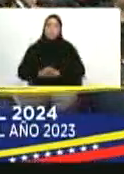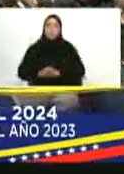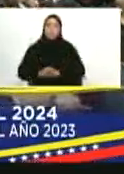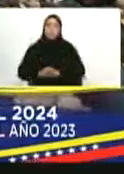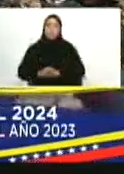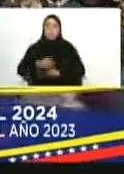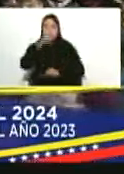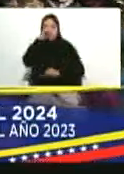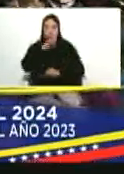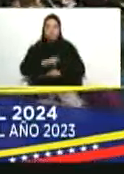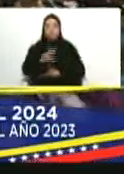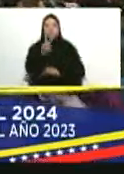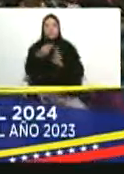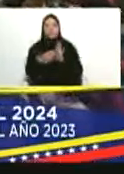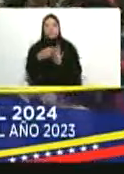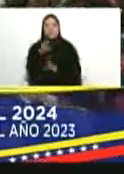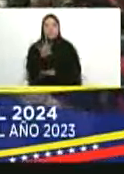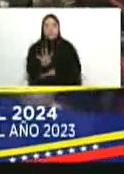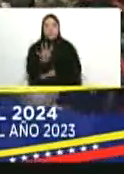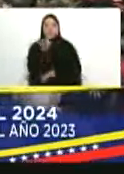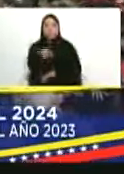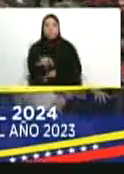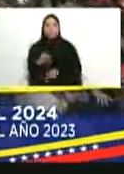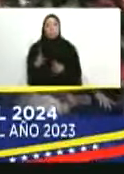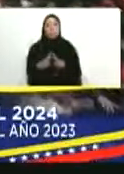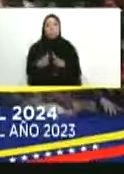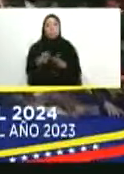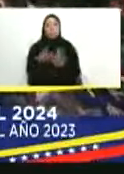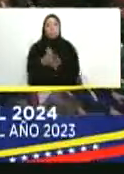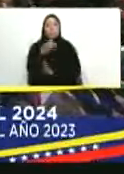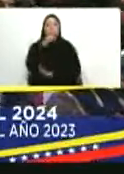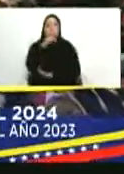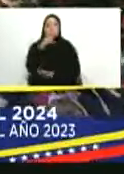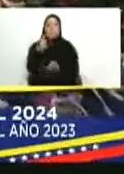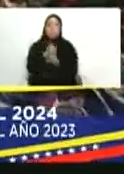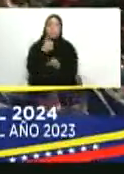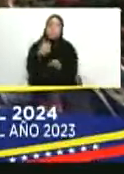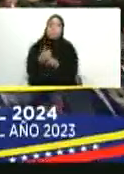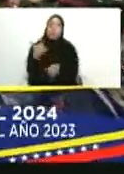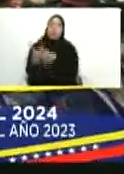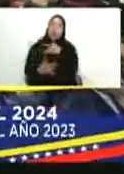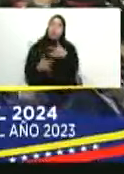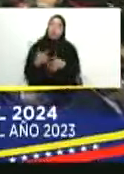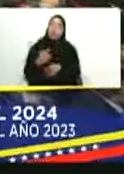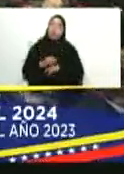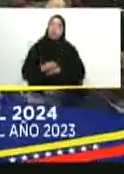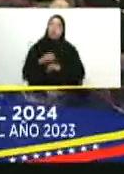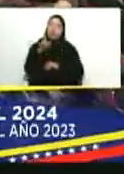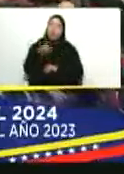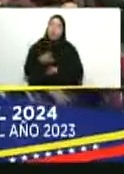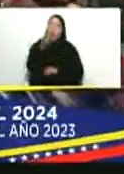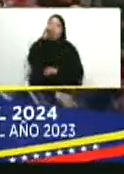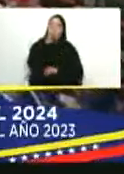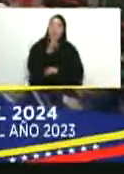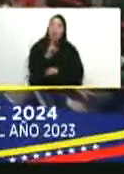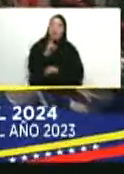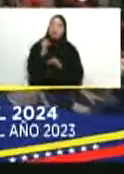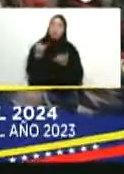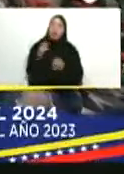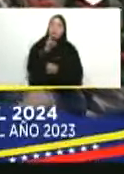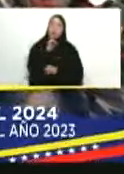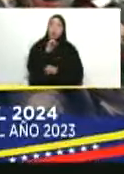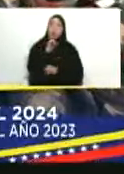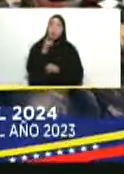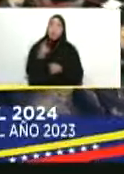El año 2024 también podemos informar que fue un año donde tomó